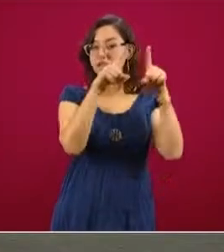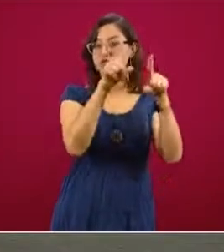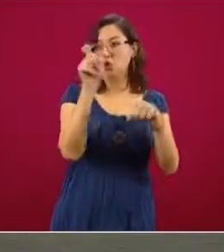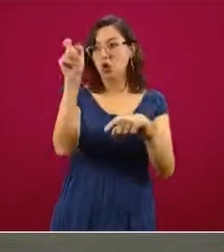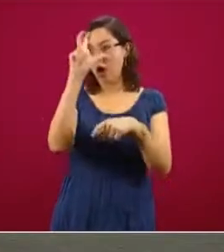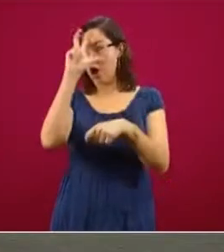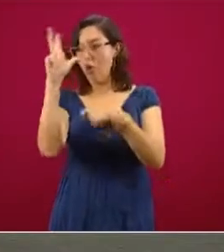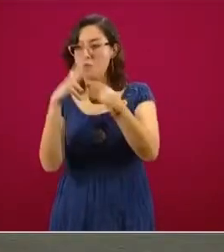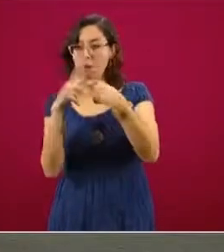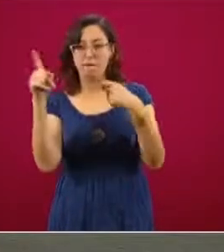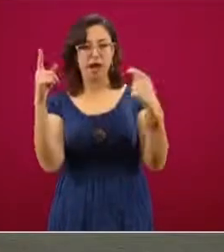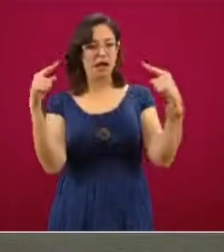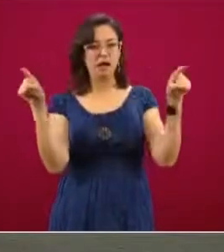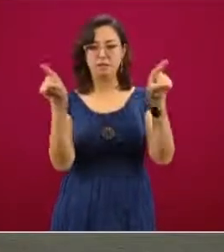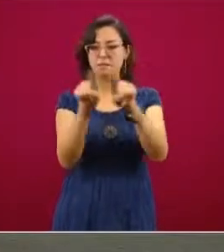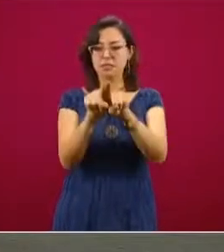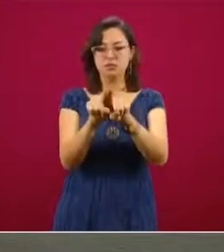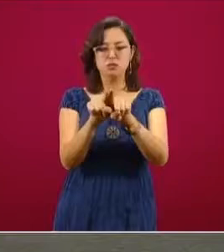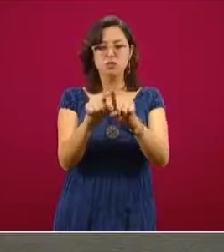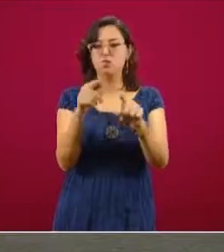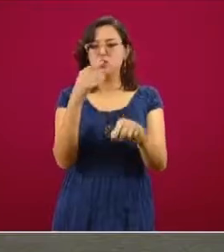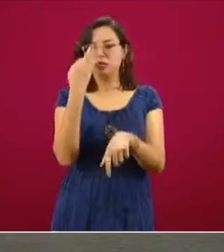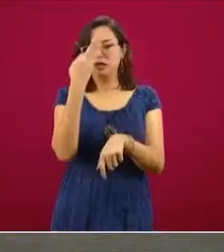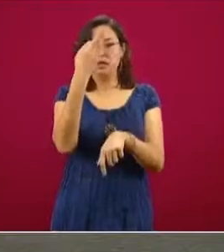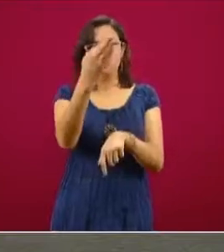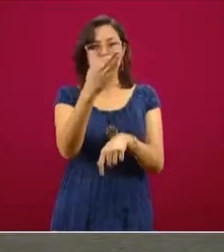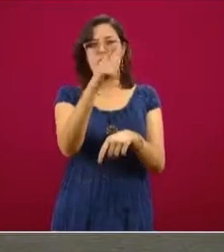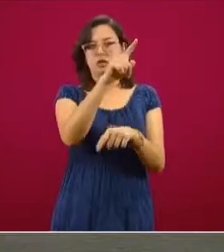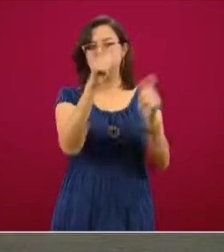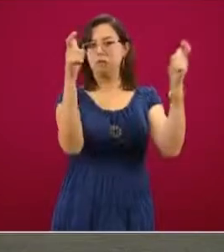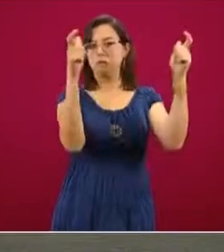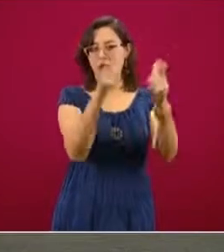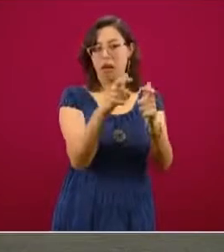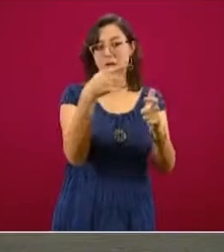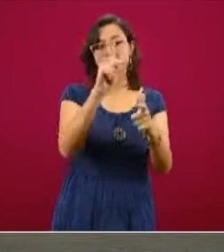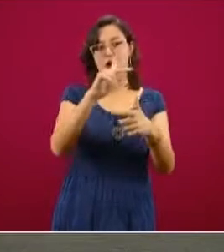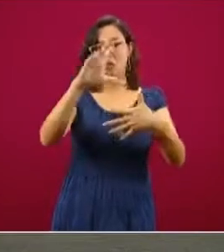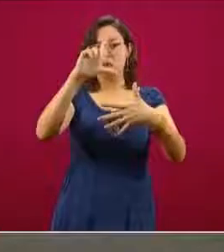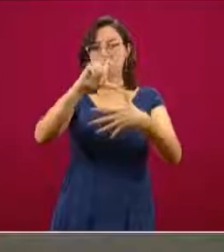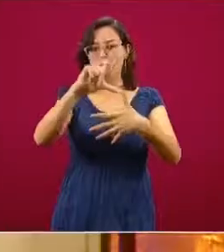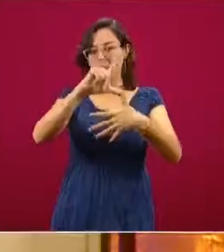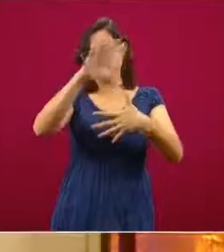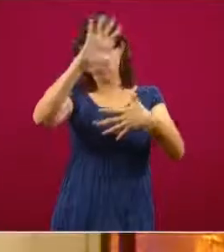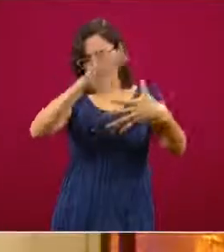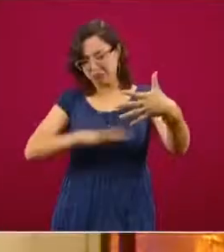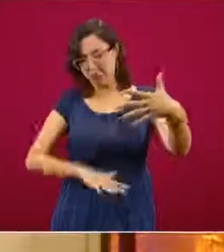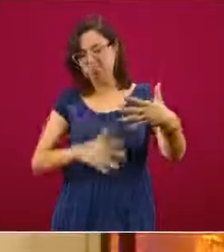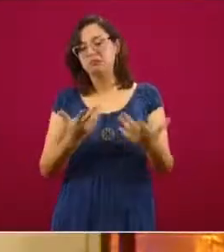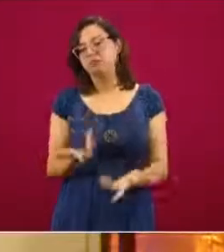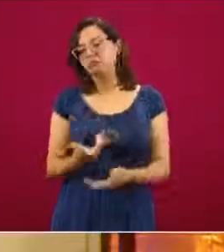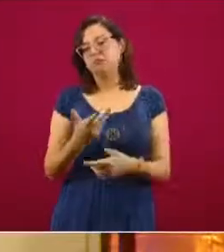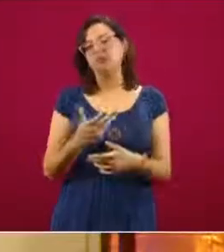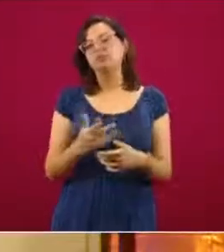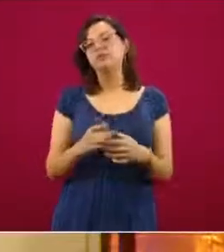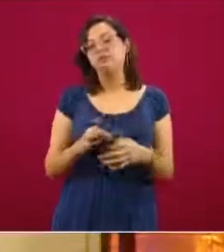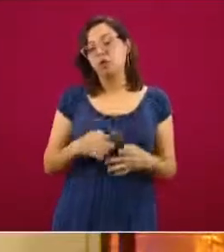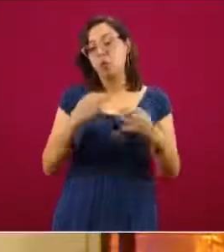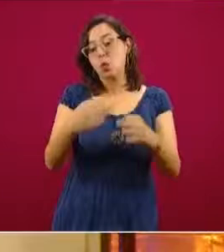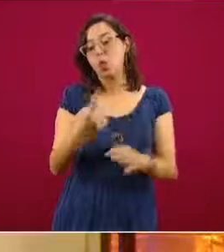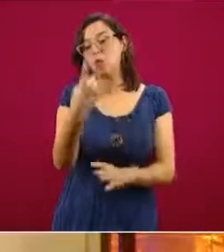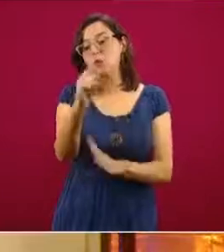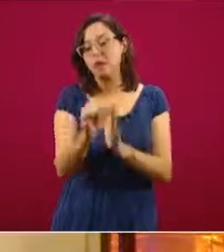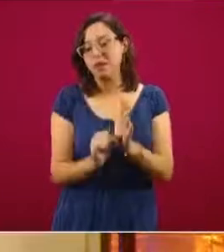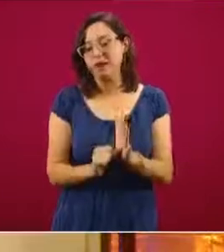estamos todavía en esta fase inicial ascendente de la misma. Así también la tasa de letalidad global se